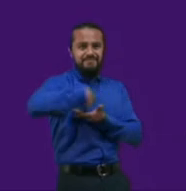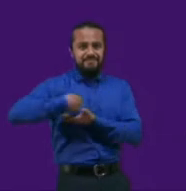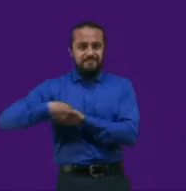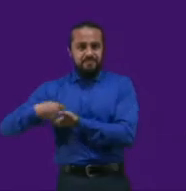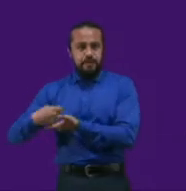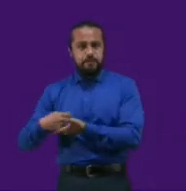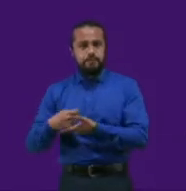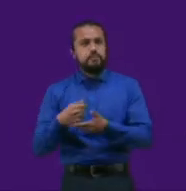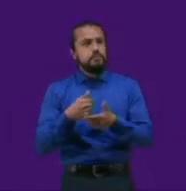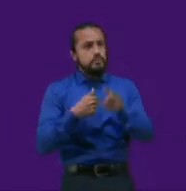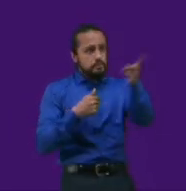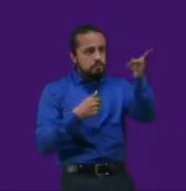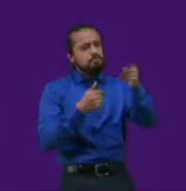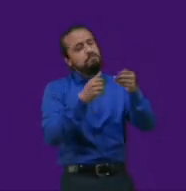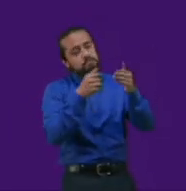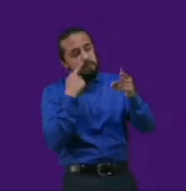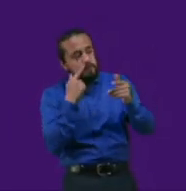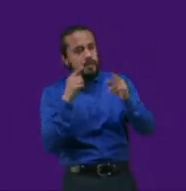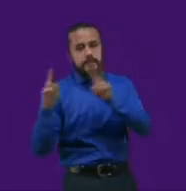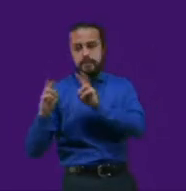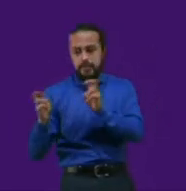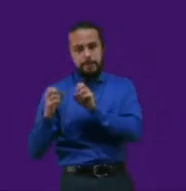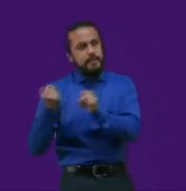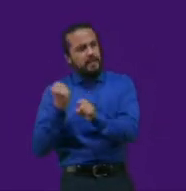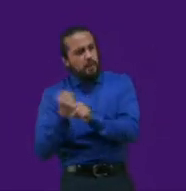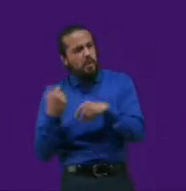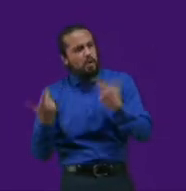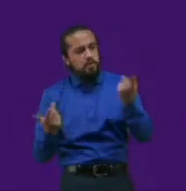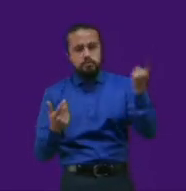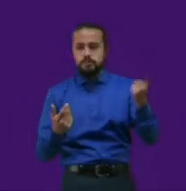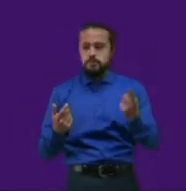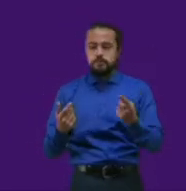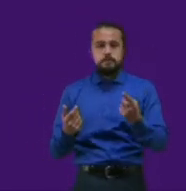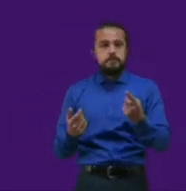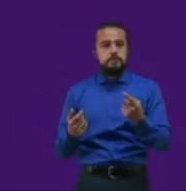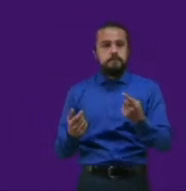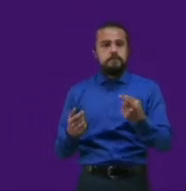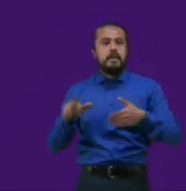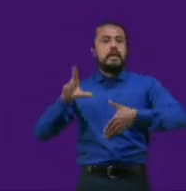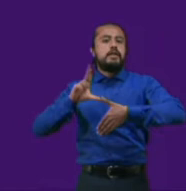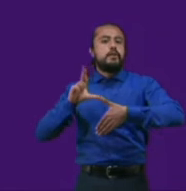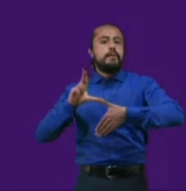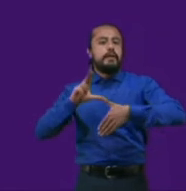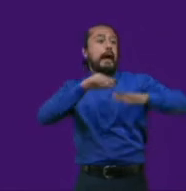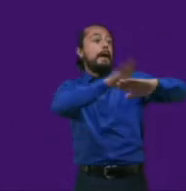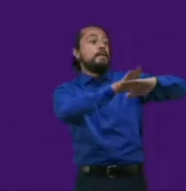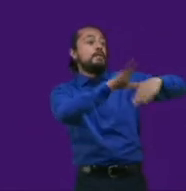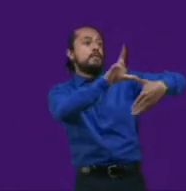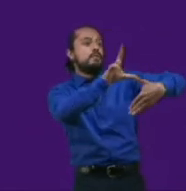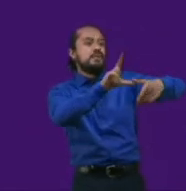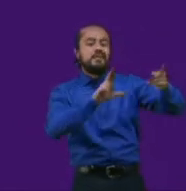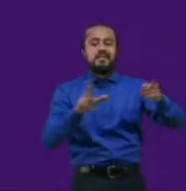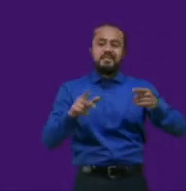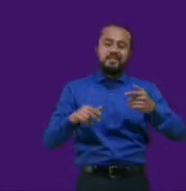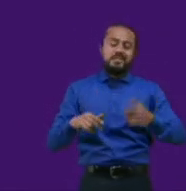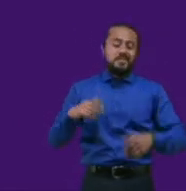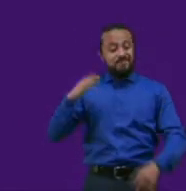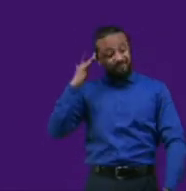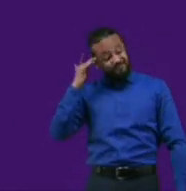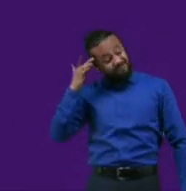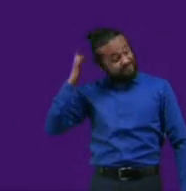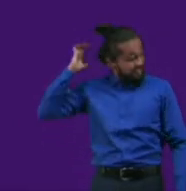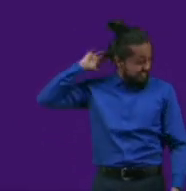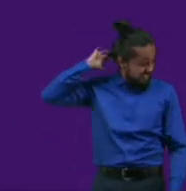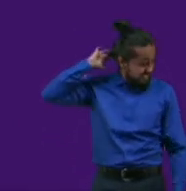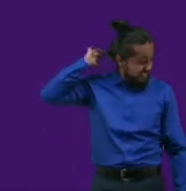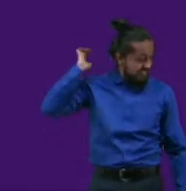les gustaba la idea, les gustaba el equipo, pero cuando les decíamos que era en Latinoamérica, nos miraban como, pucha,